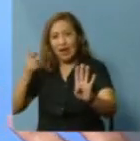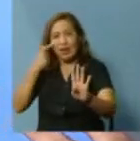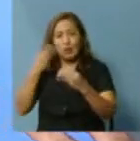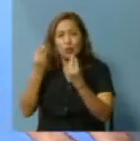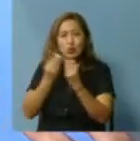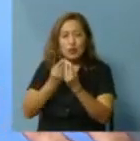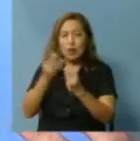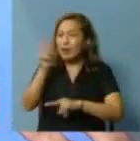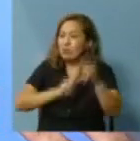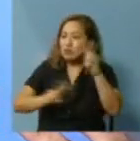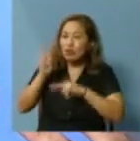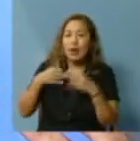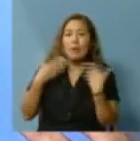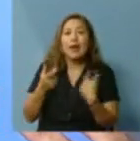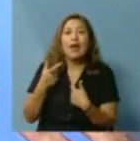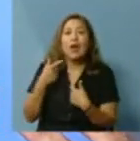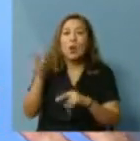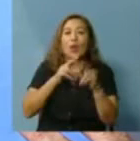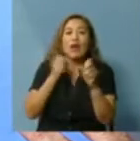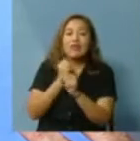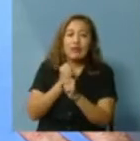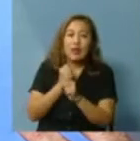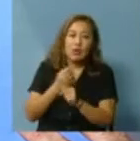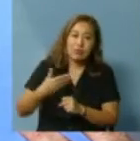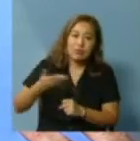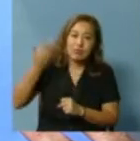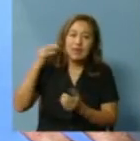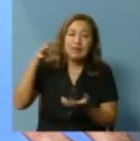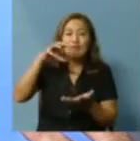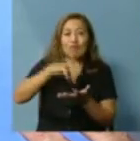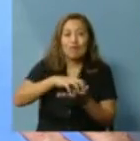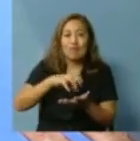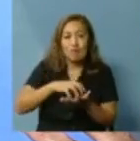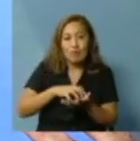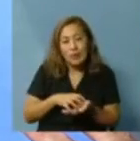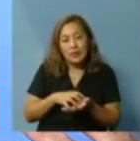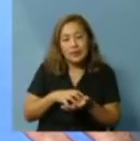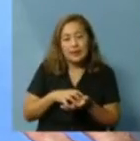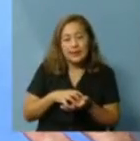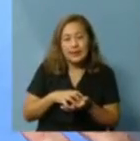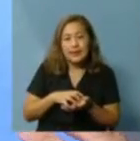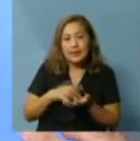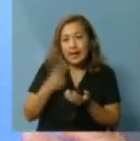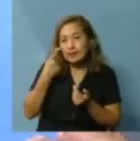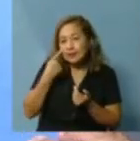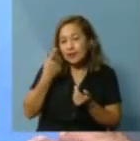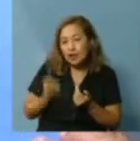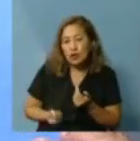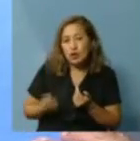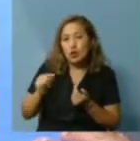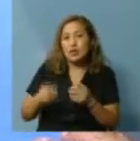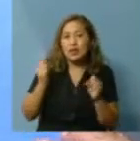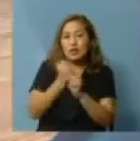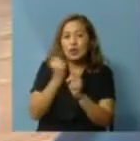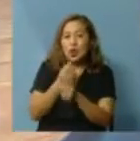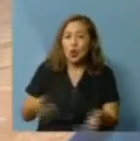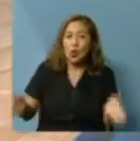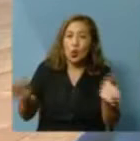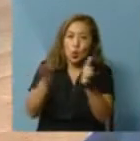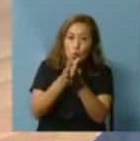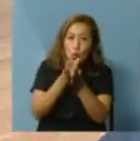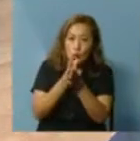tomar el trabajo no siento como lo vimos acá en alguna empresa este concesionario que están trabajando juntamente con